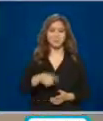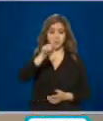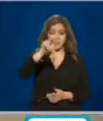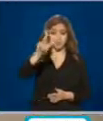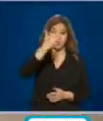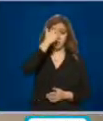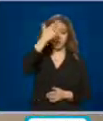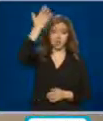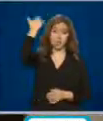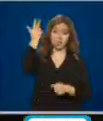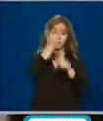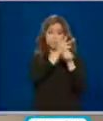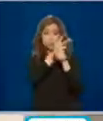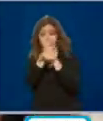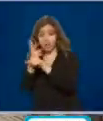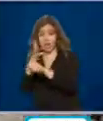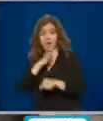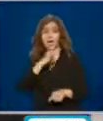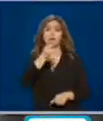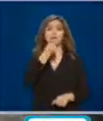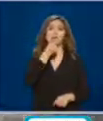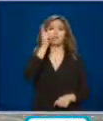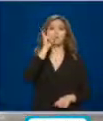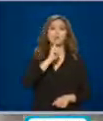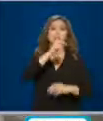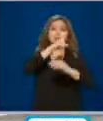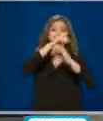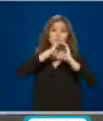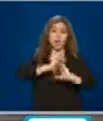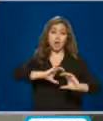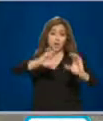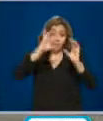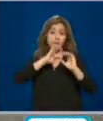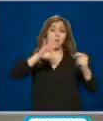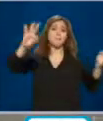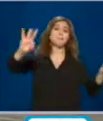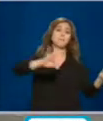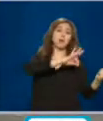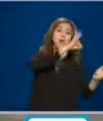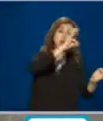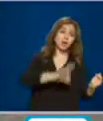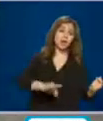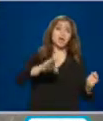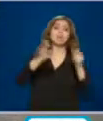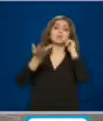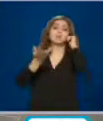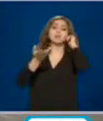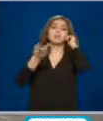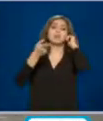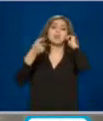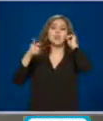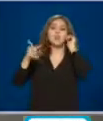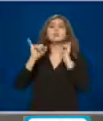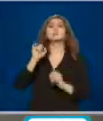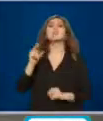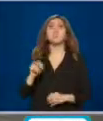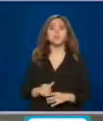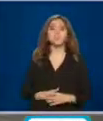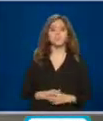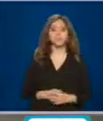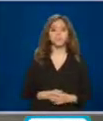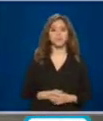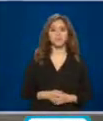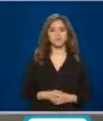tío Alberto, de cuando había hasta niñas que cantaban con mariachi, la torcasita, maestro, o no? Sí, claro que